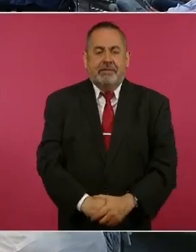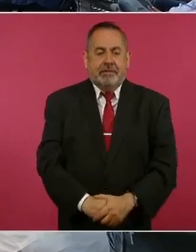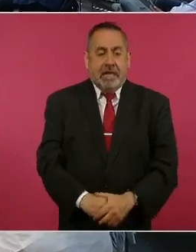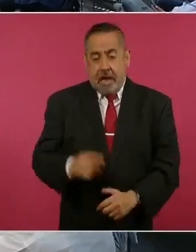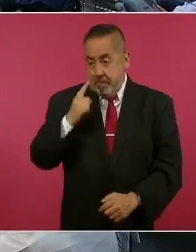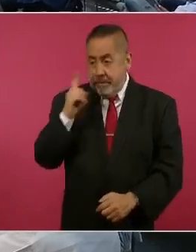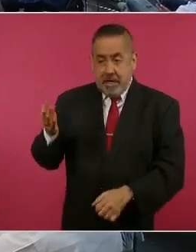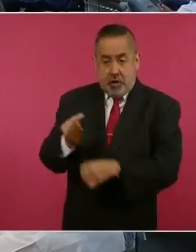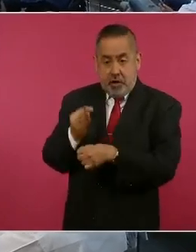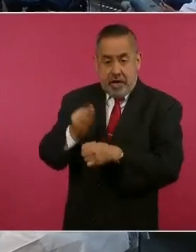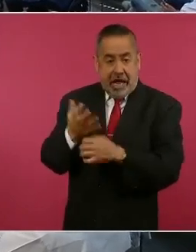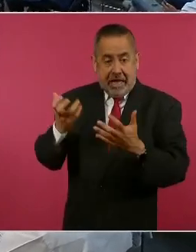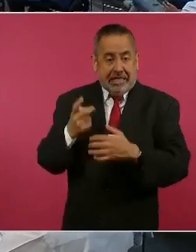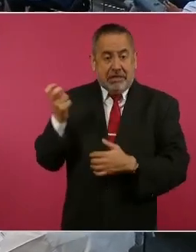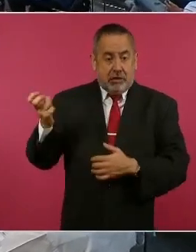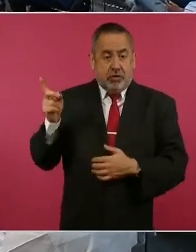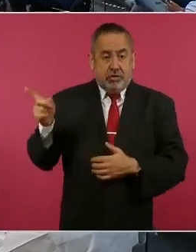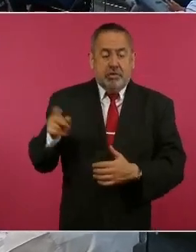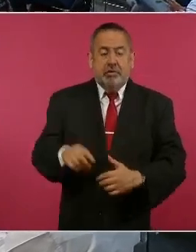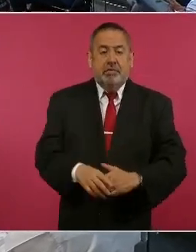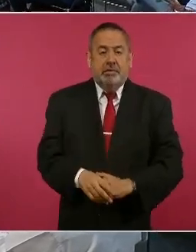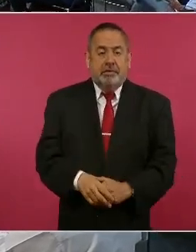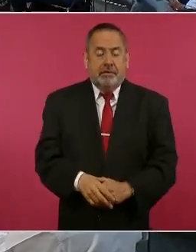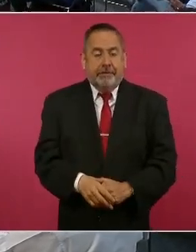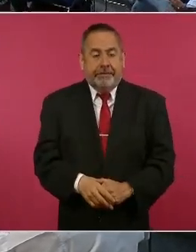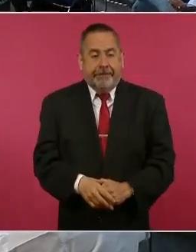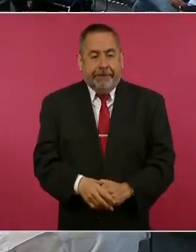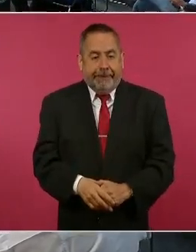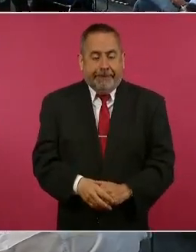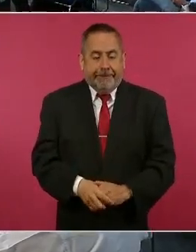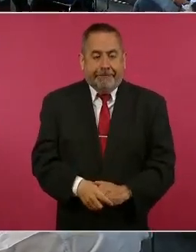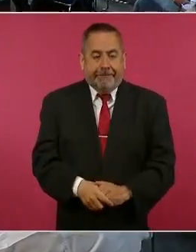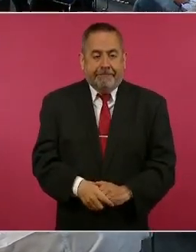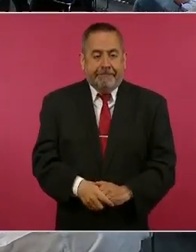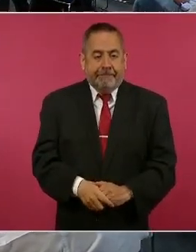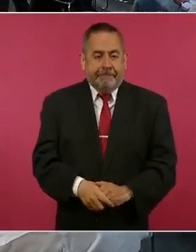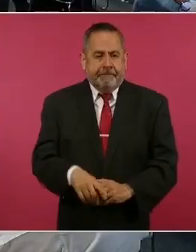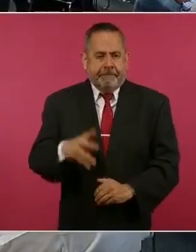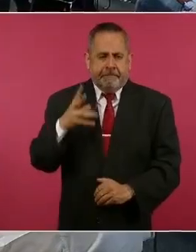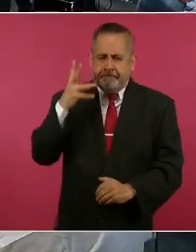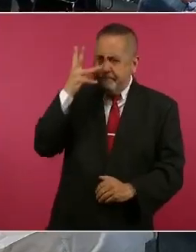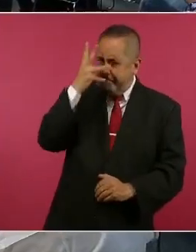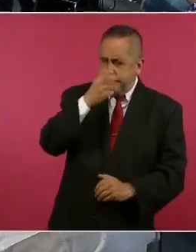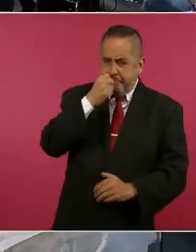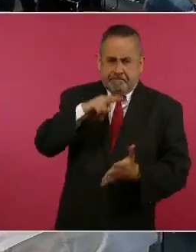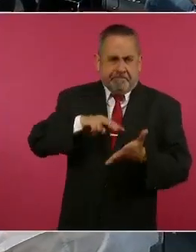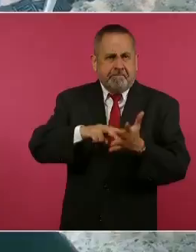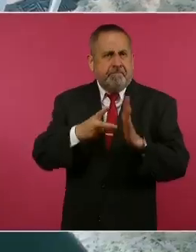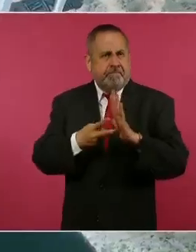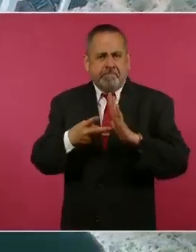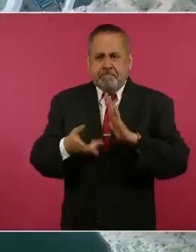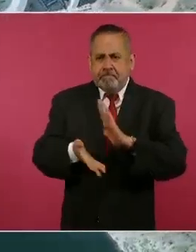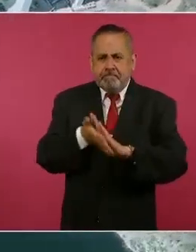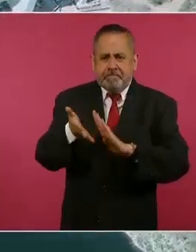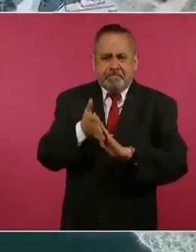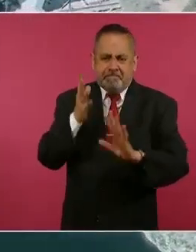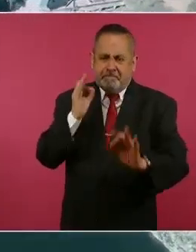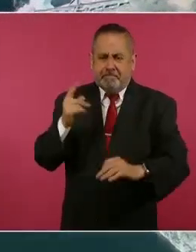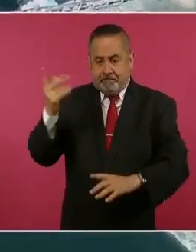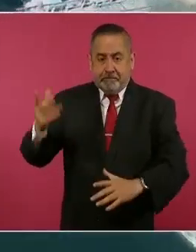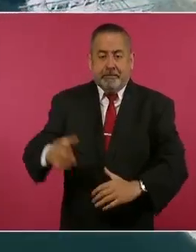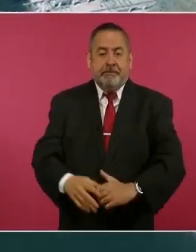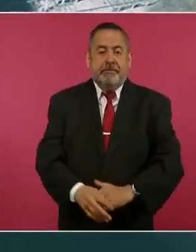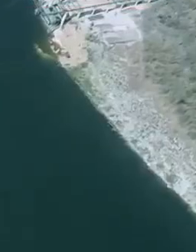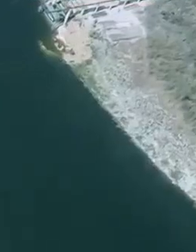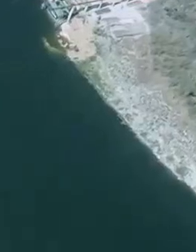Esto es lo que estamos haciendo. Y es una maravilla de la ingeniería.